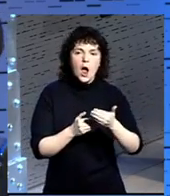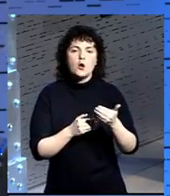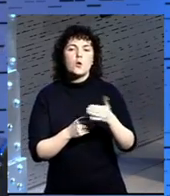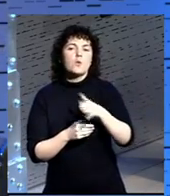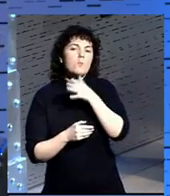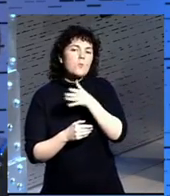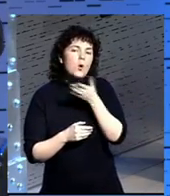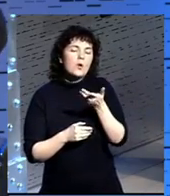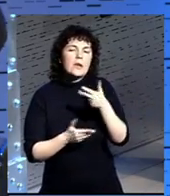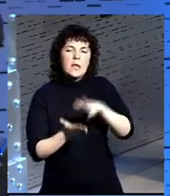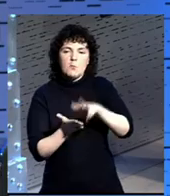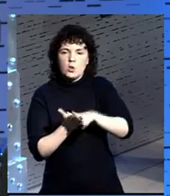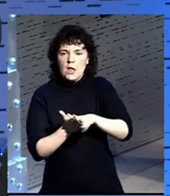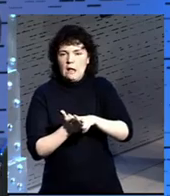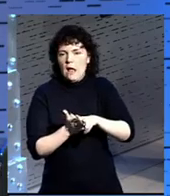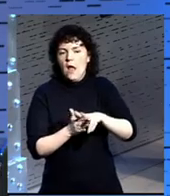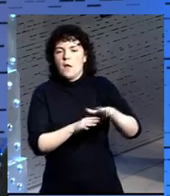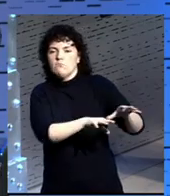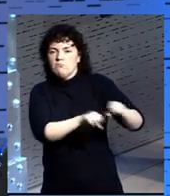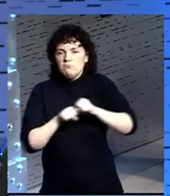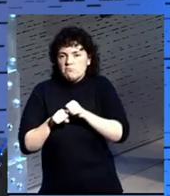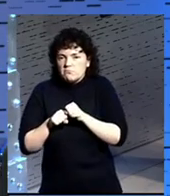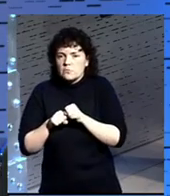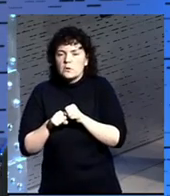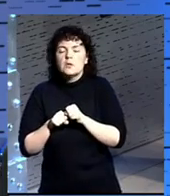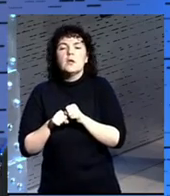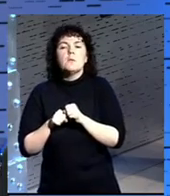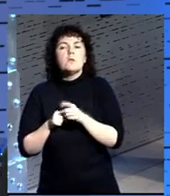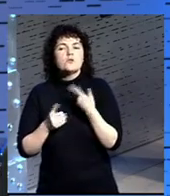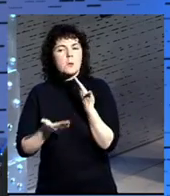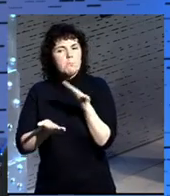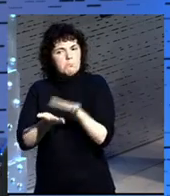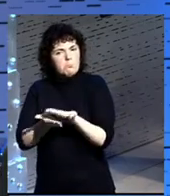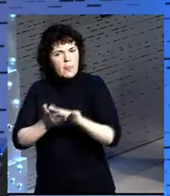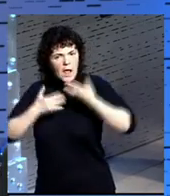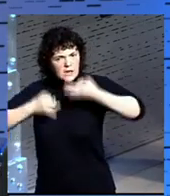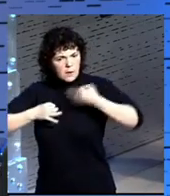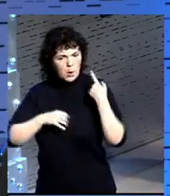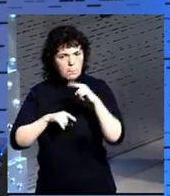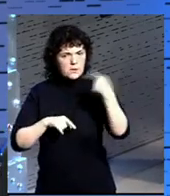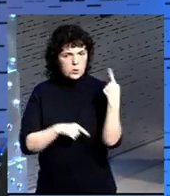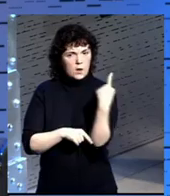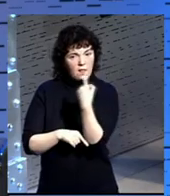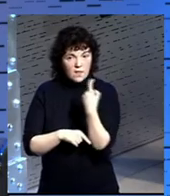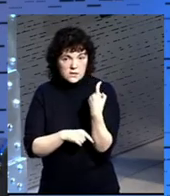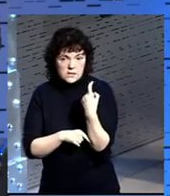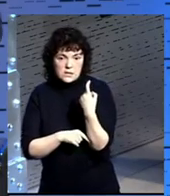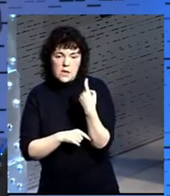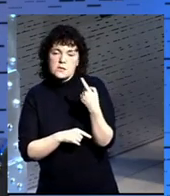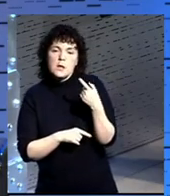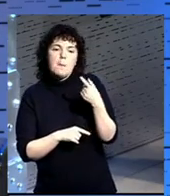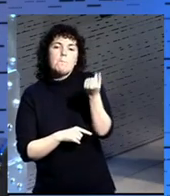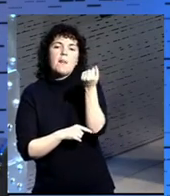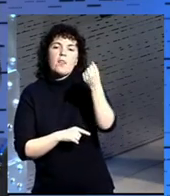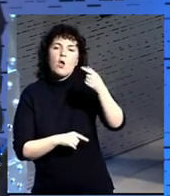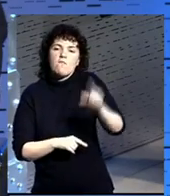adjudicaciones hipotecarias, pero que están correspondiendo con una demanda real de necesidad de vivienda a unas tasas muy bajas de precio,